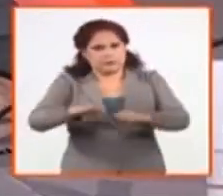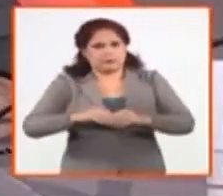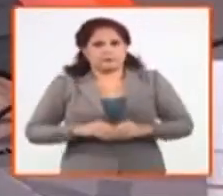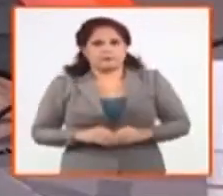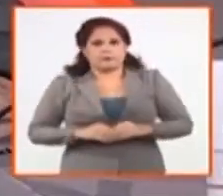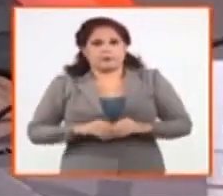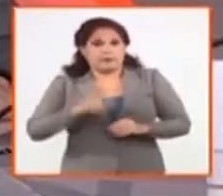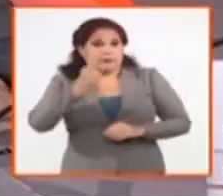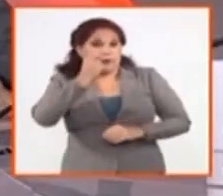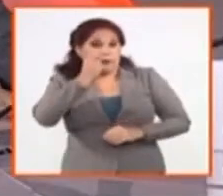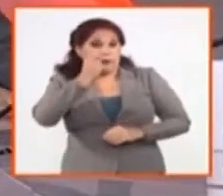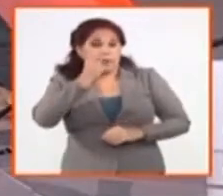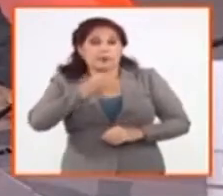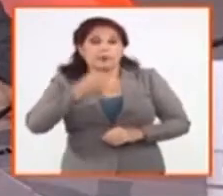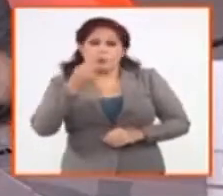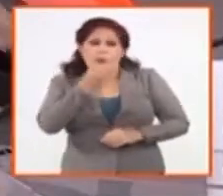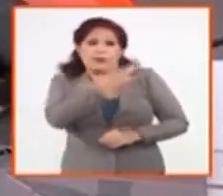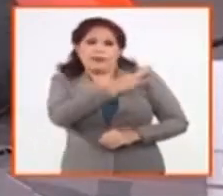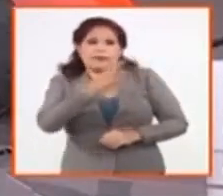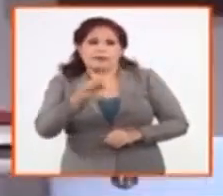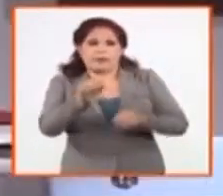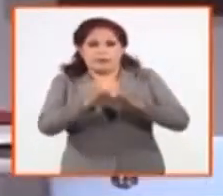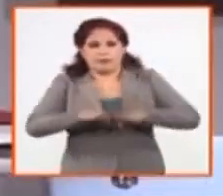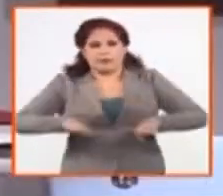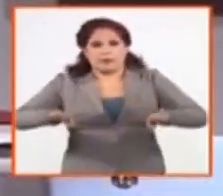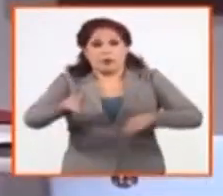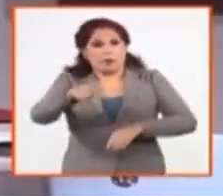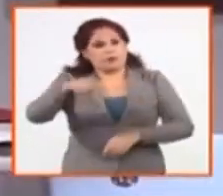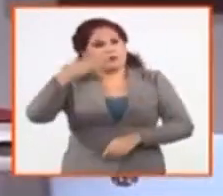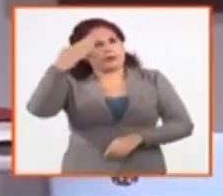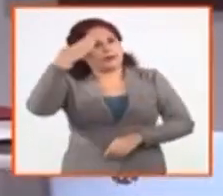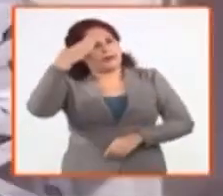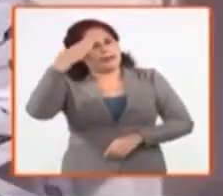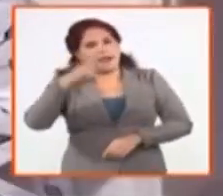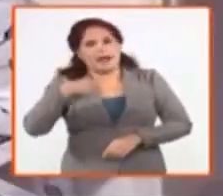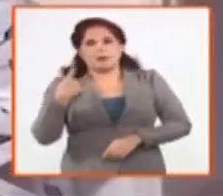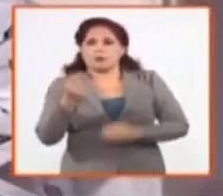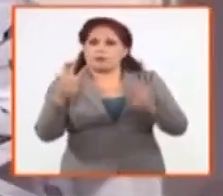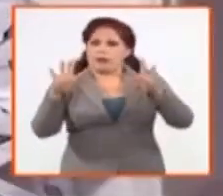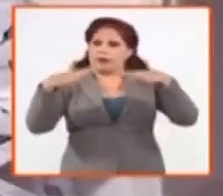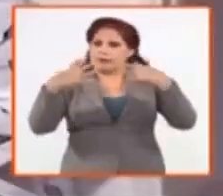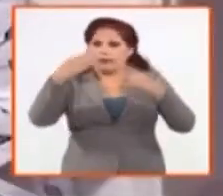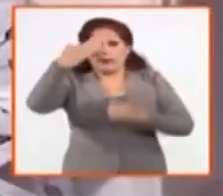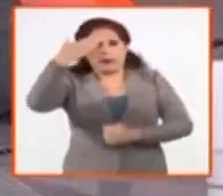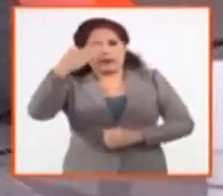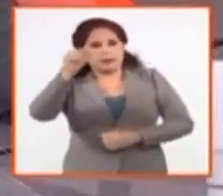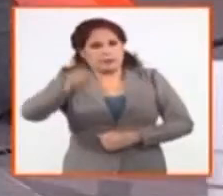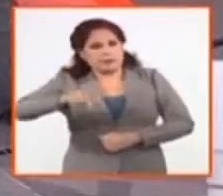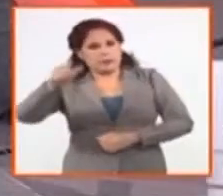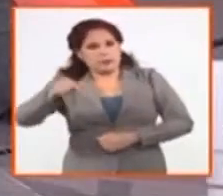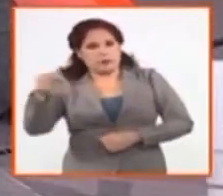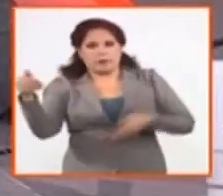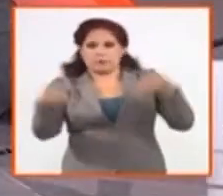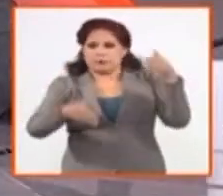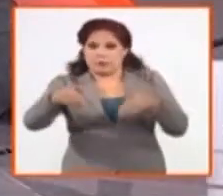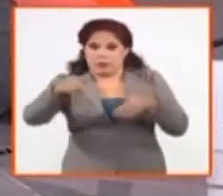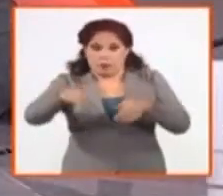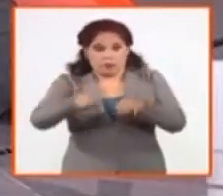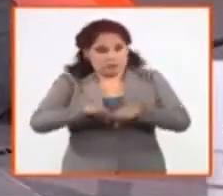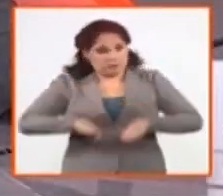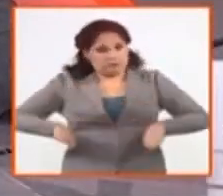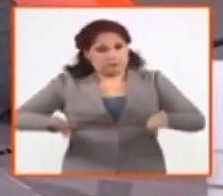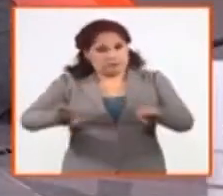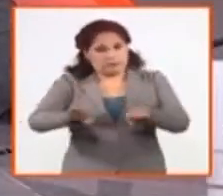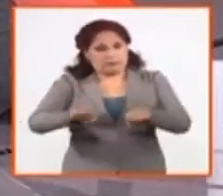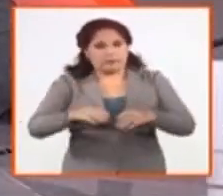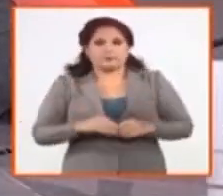seguirá de invitado acá en nuestros programas. A usted muchas gracias también por su atención, gracias a mis dos panelistas en la noche de hoy, y nos